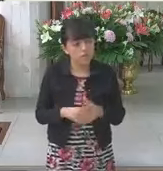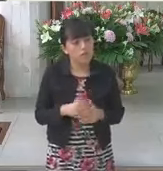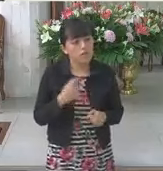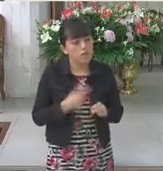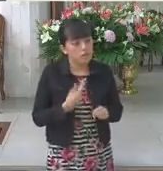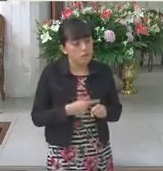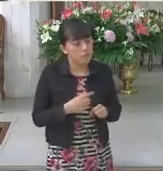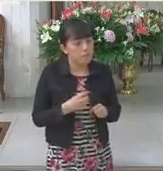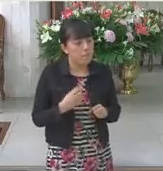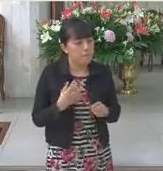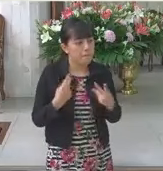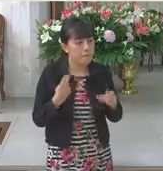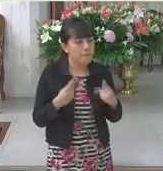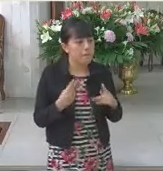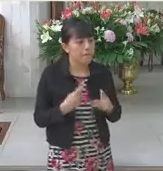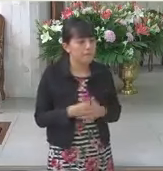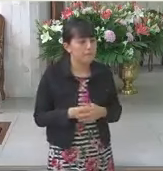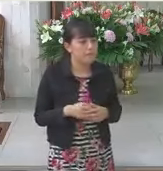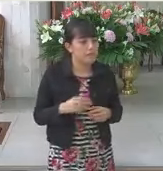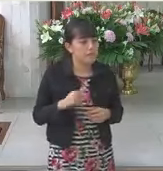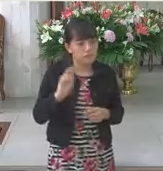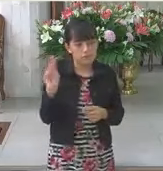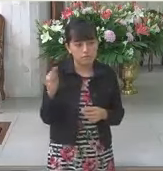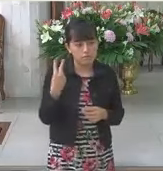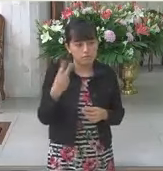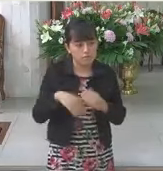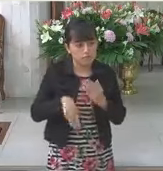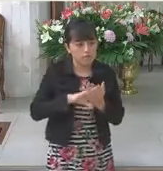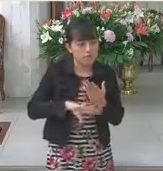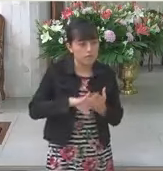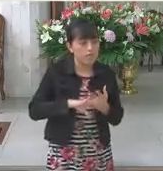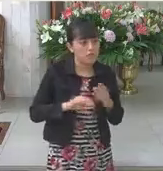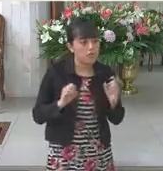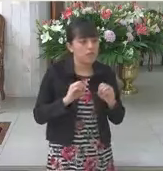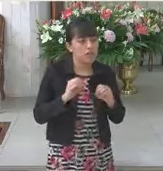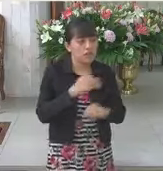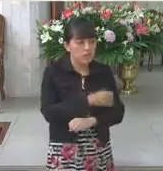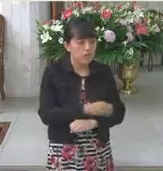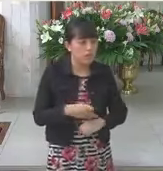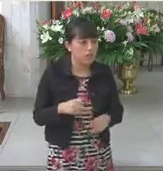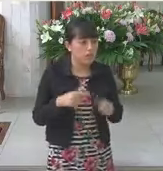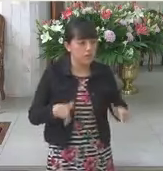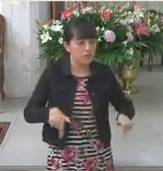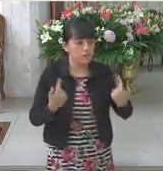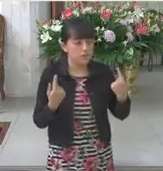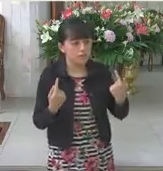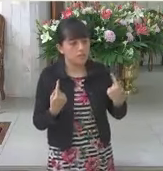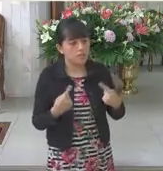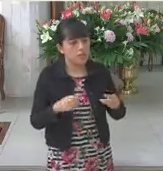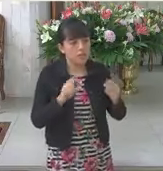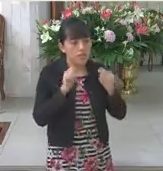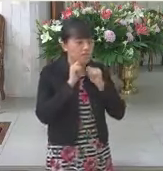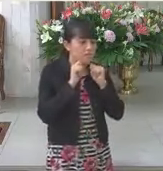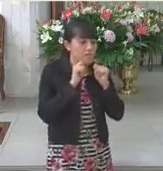propia familia vivimos en una sociedad que sobre todo nos